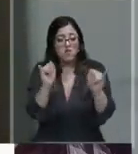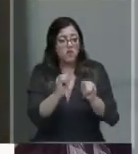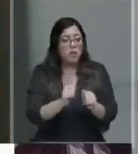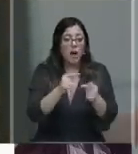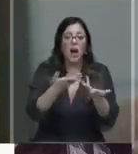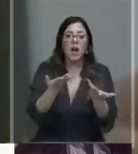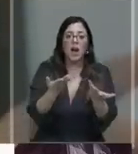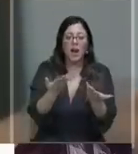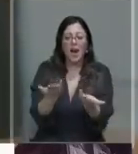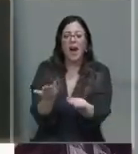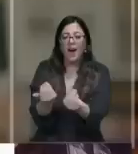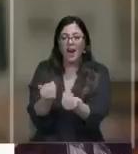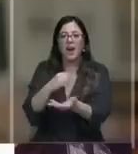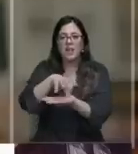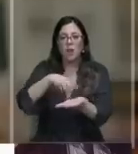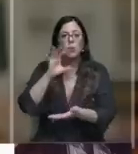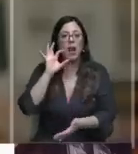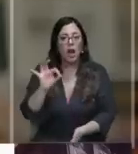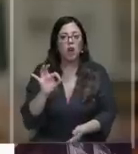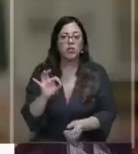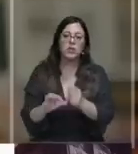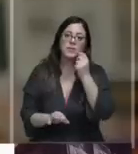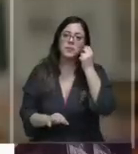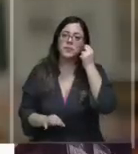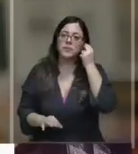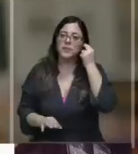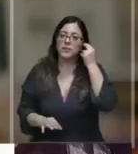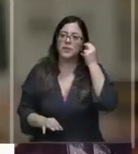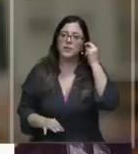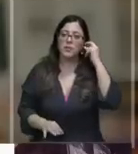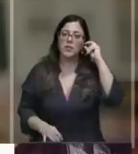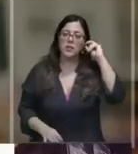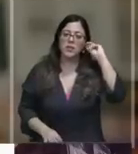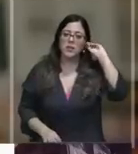con la necesidad de Las Condes. Había un rumor de que